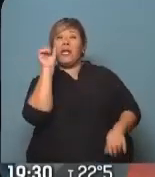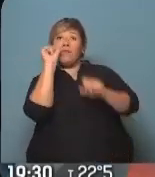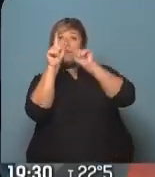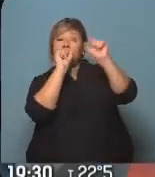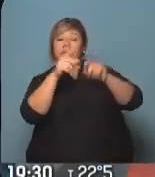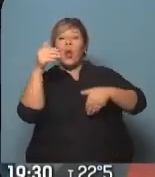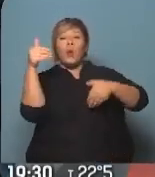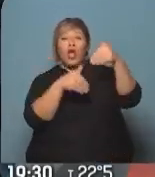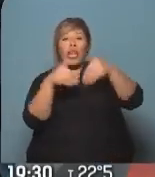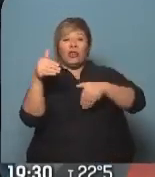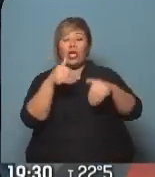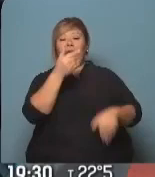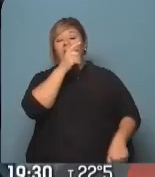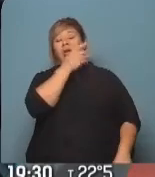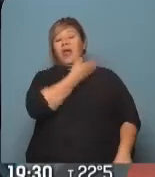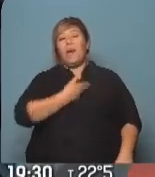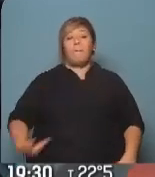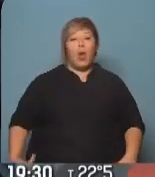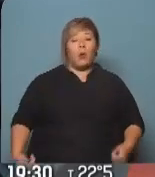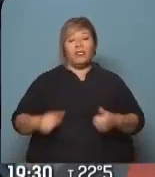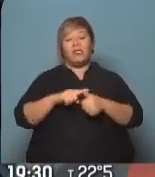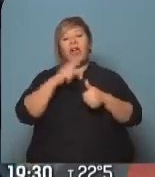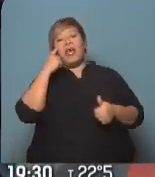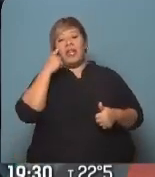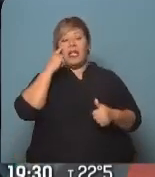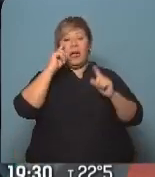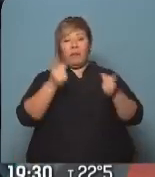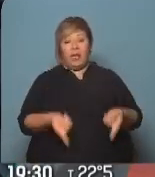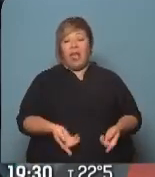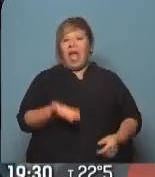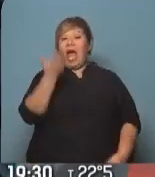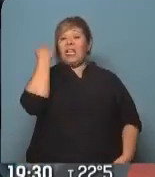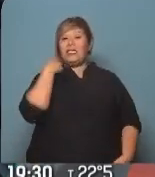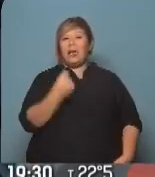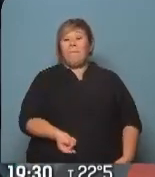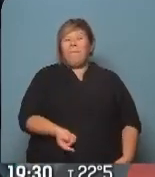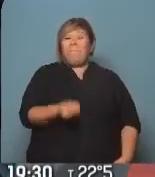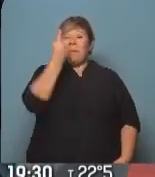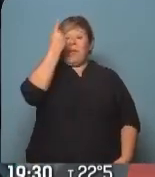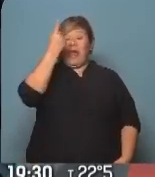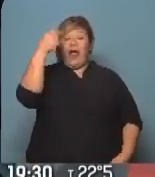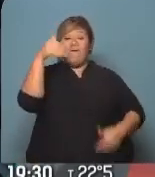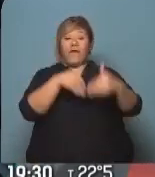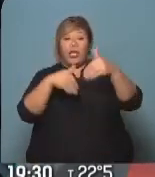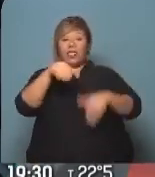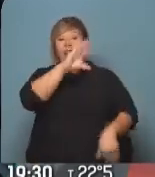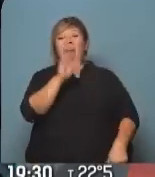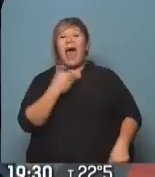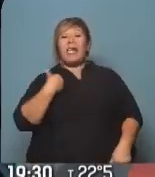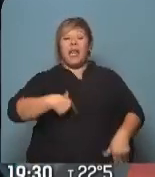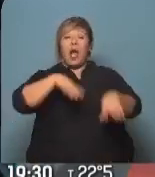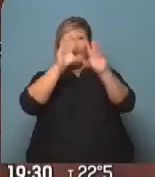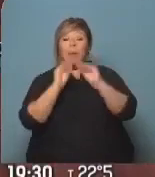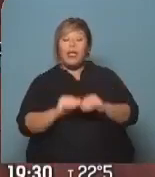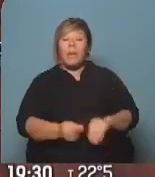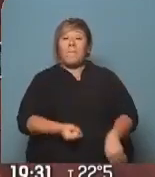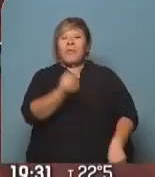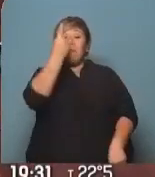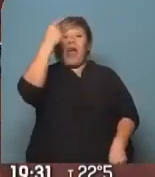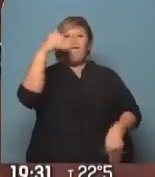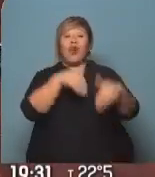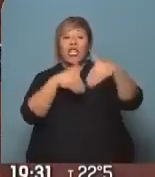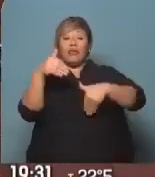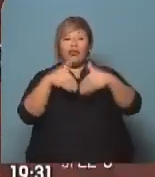por gobernación, también intendencias. Y ayer Neuquén fue una de las primeras en tener las elecciones generales. Por eso estamos con Martín